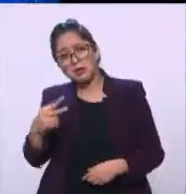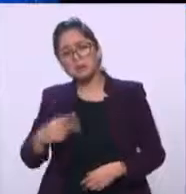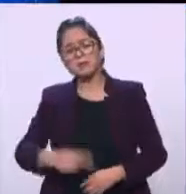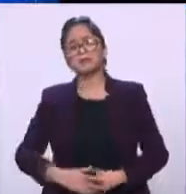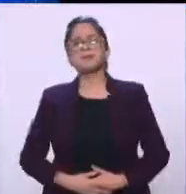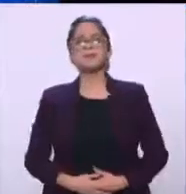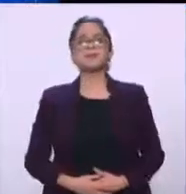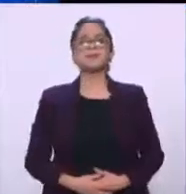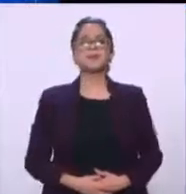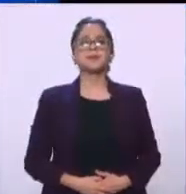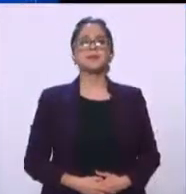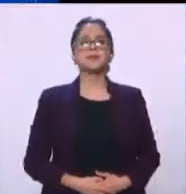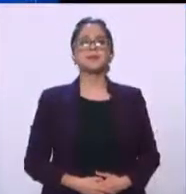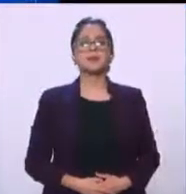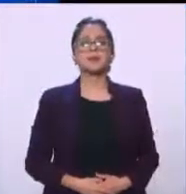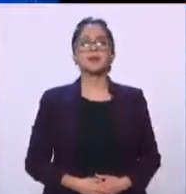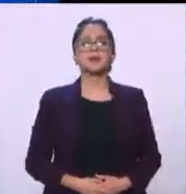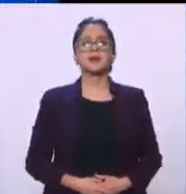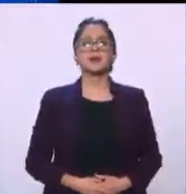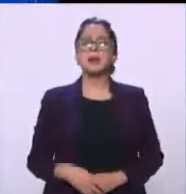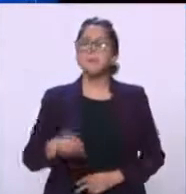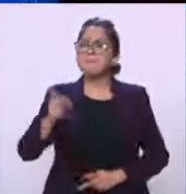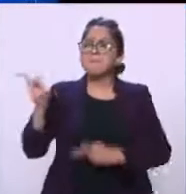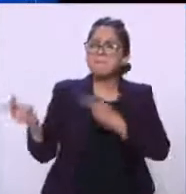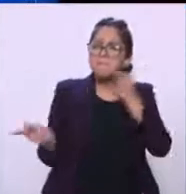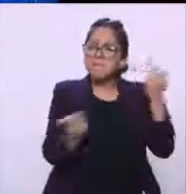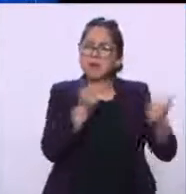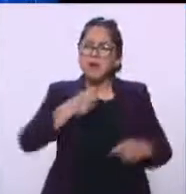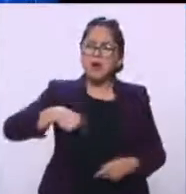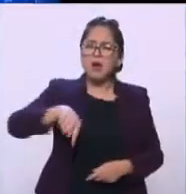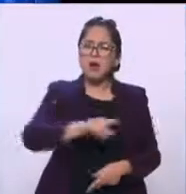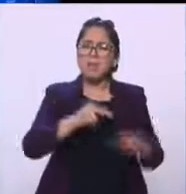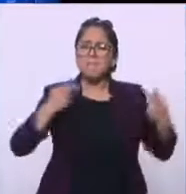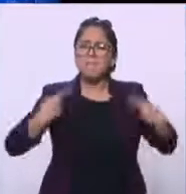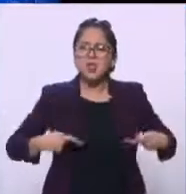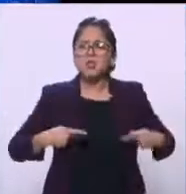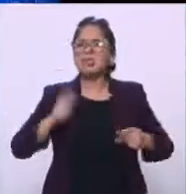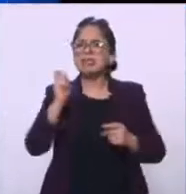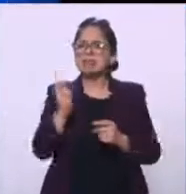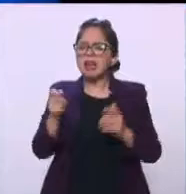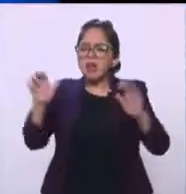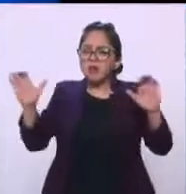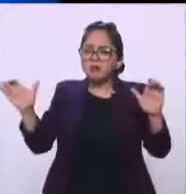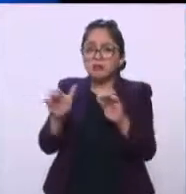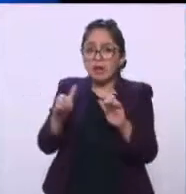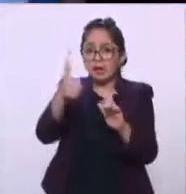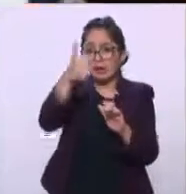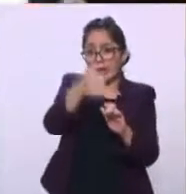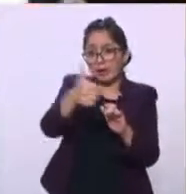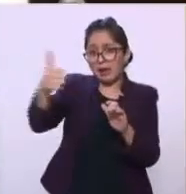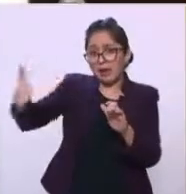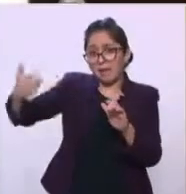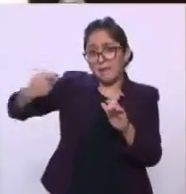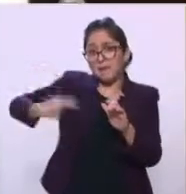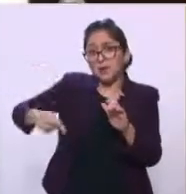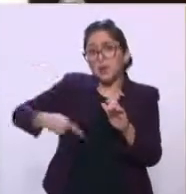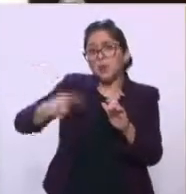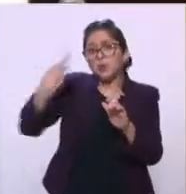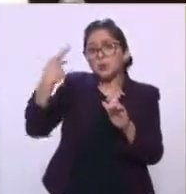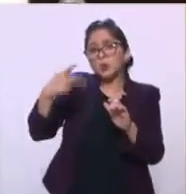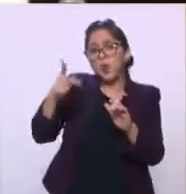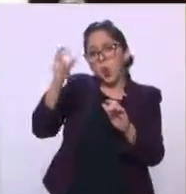muy positiva en el sentido de que involucras a toda la población y la gente tiene una opinión respecto a un asunto